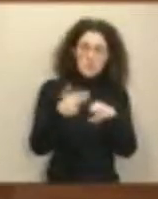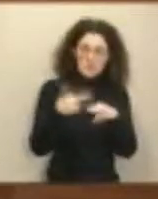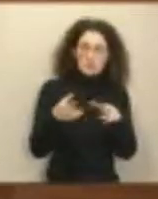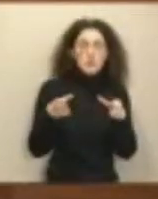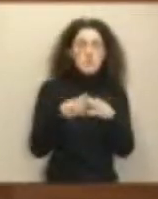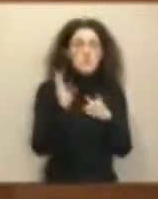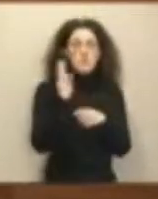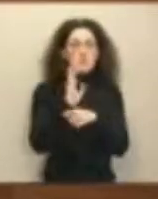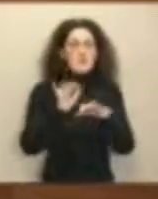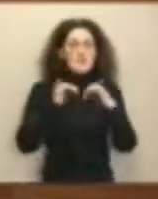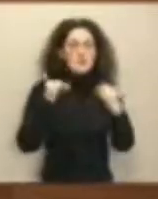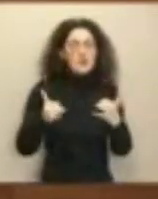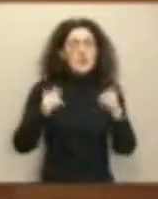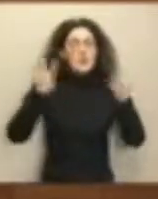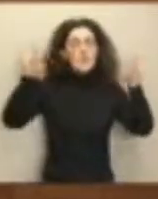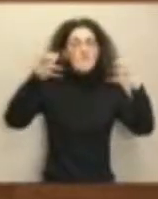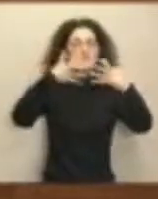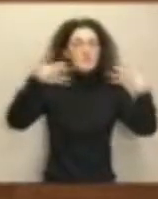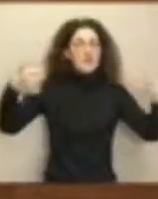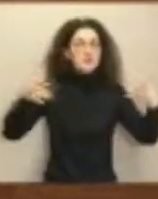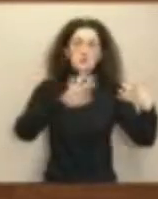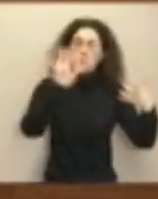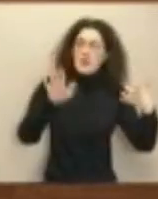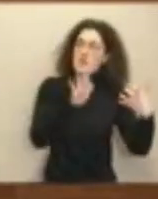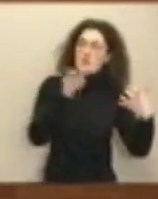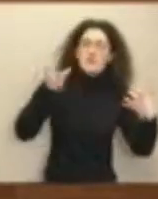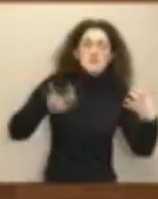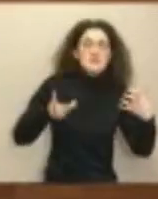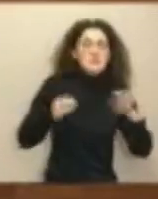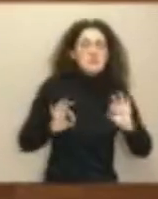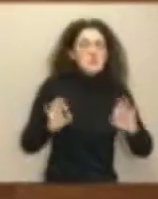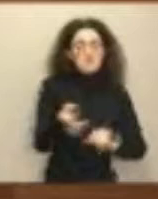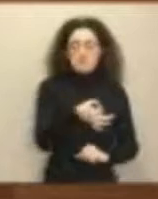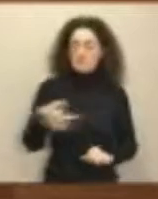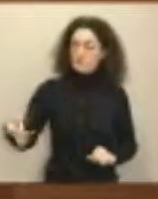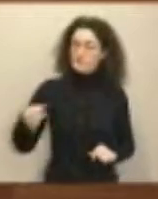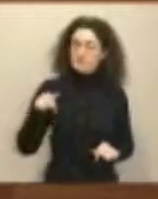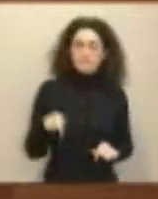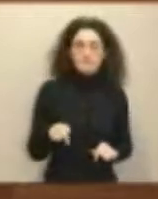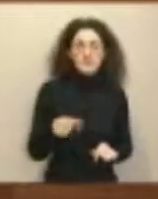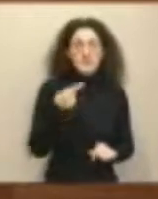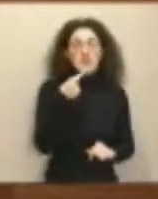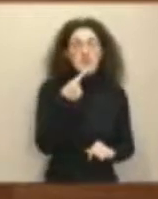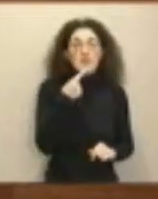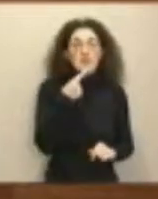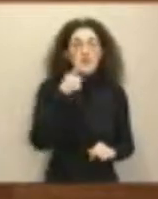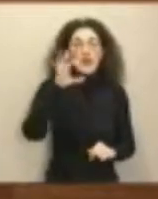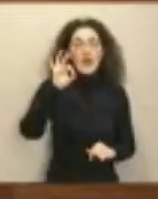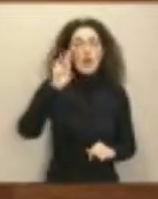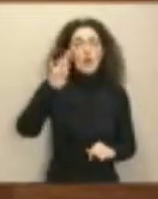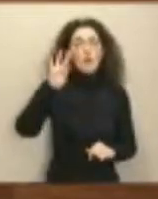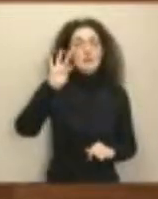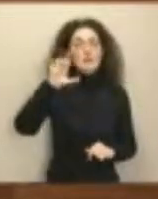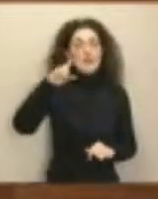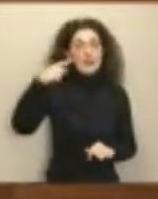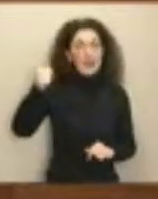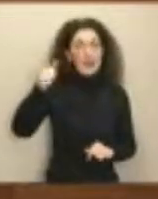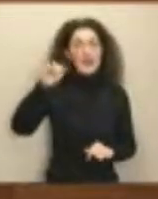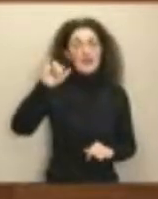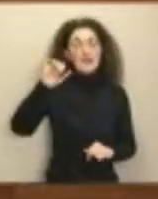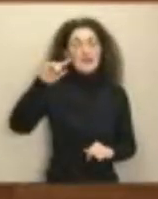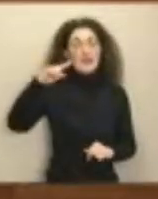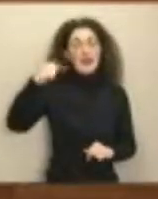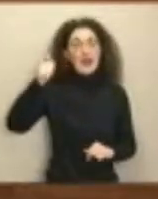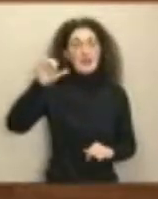con una cita que nos parece especialmente oportuna. Decía Ortega y Gasset en El